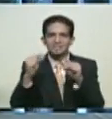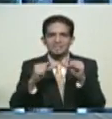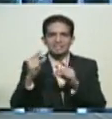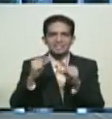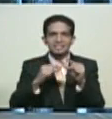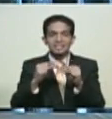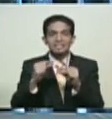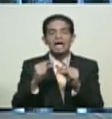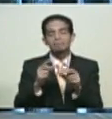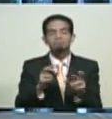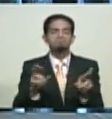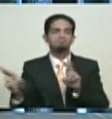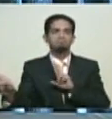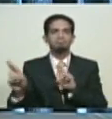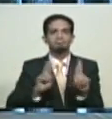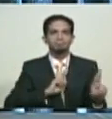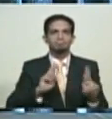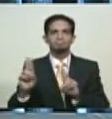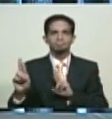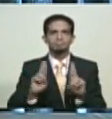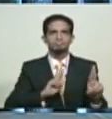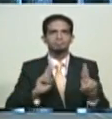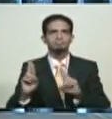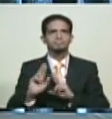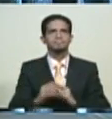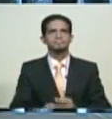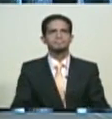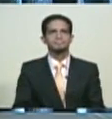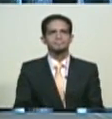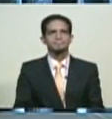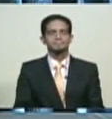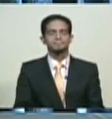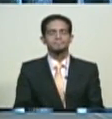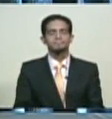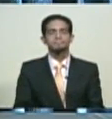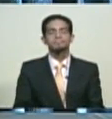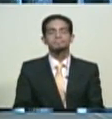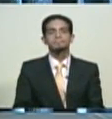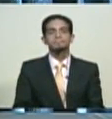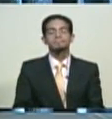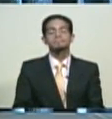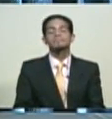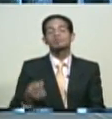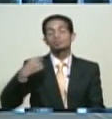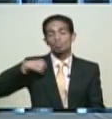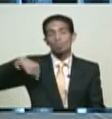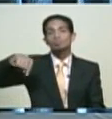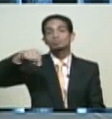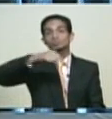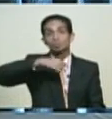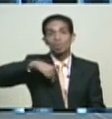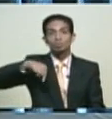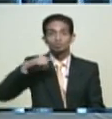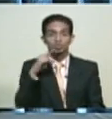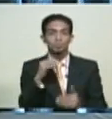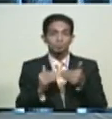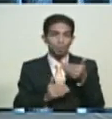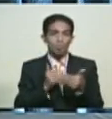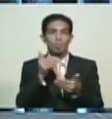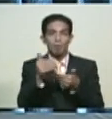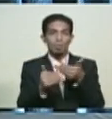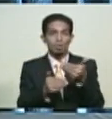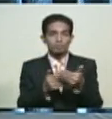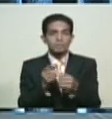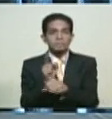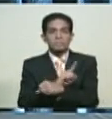determinante todo ese mundo el cual hemos entrado de manera acelerada